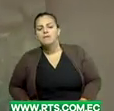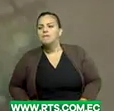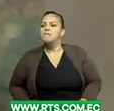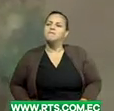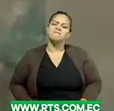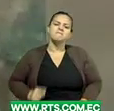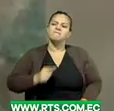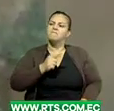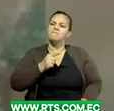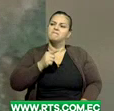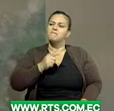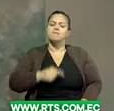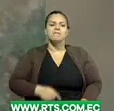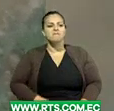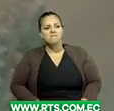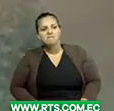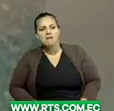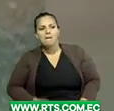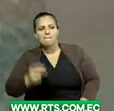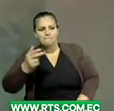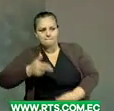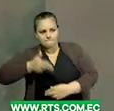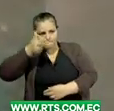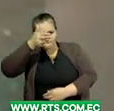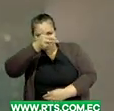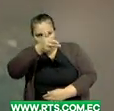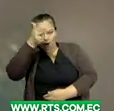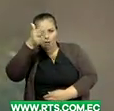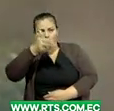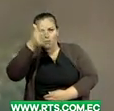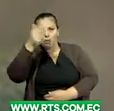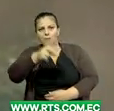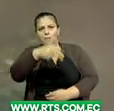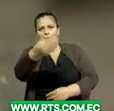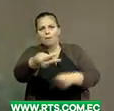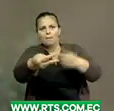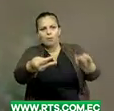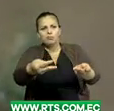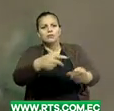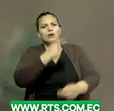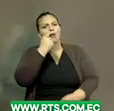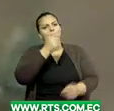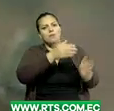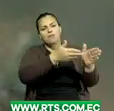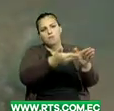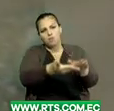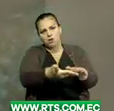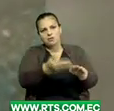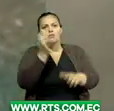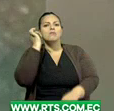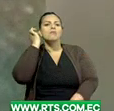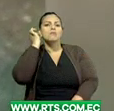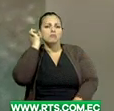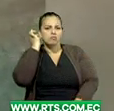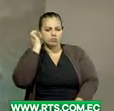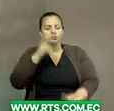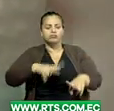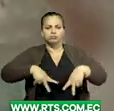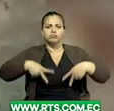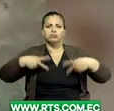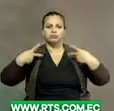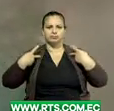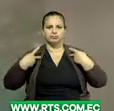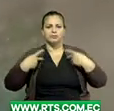en contra de la humanidad de las dos personas que se movilizaban a bordo de este vehículo. Inmediatamente las dos personas son trasladadas